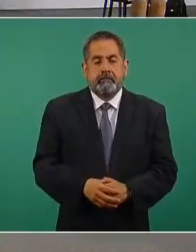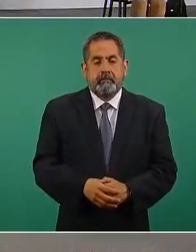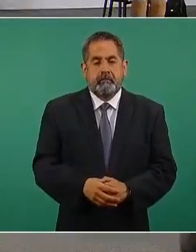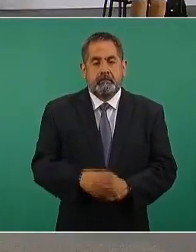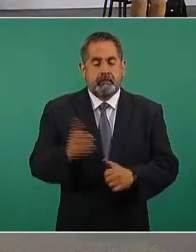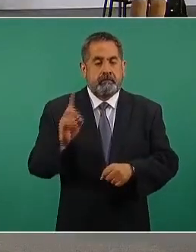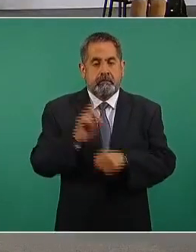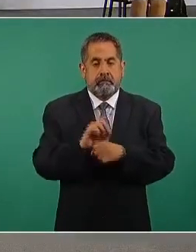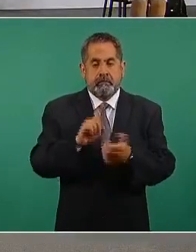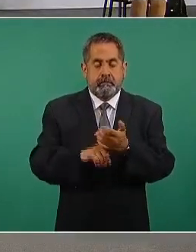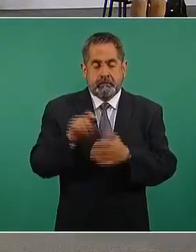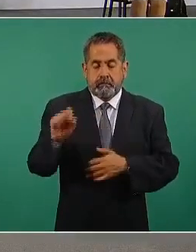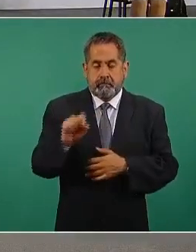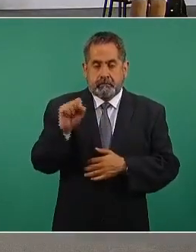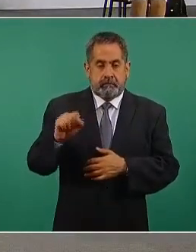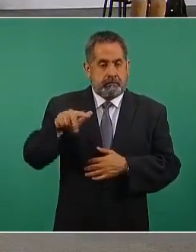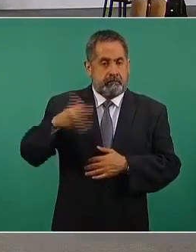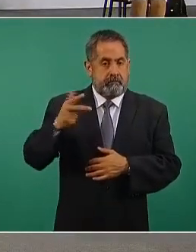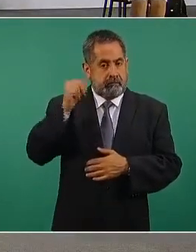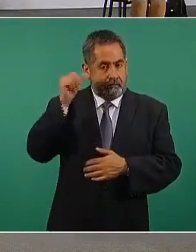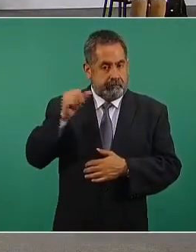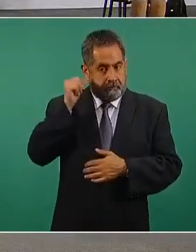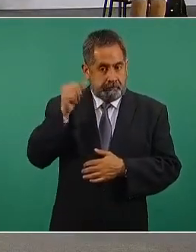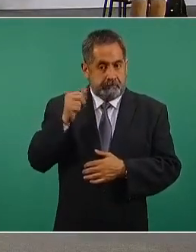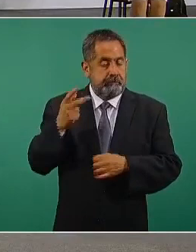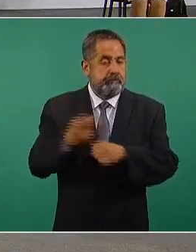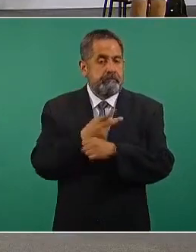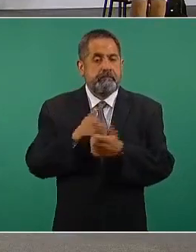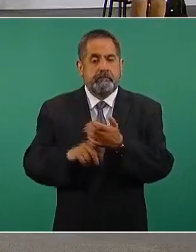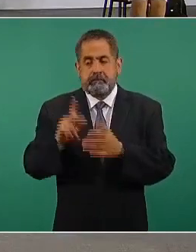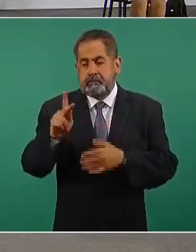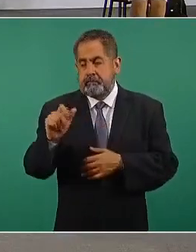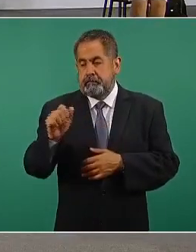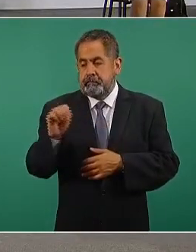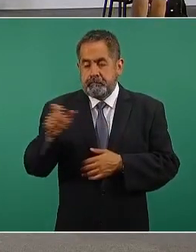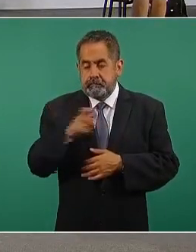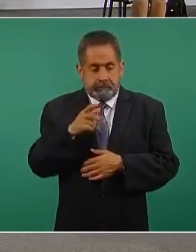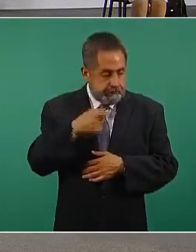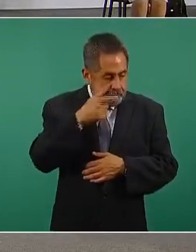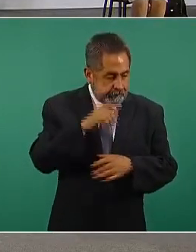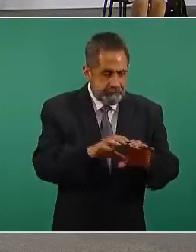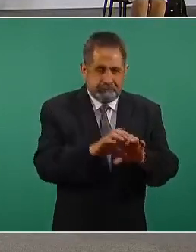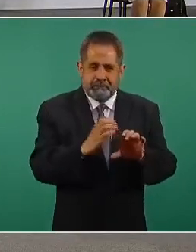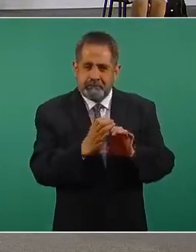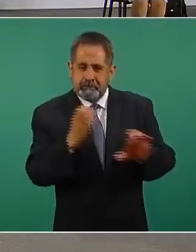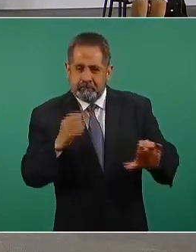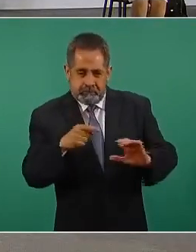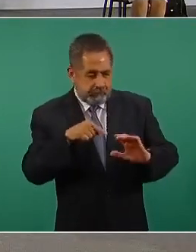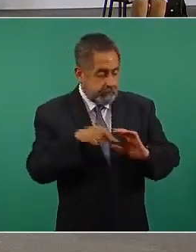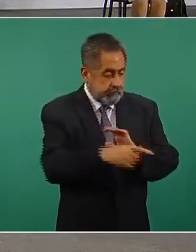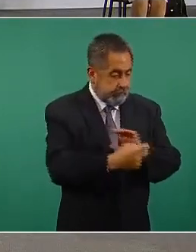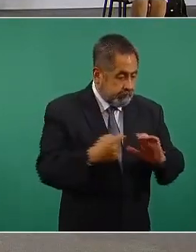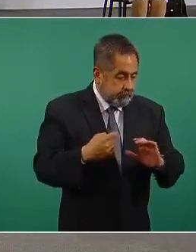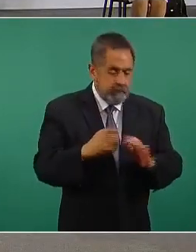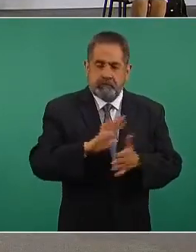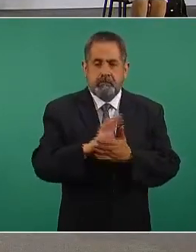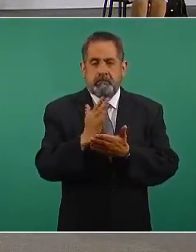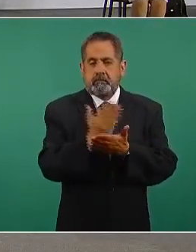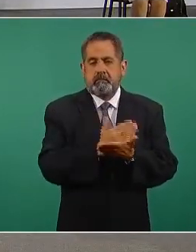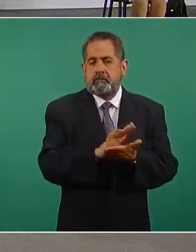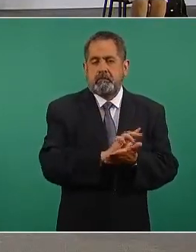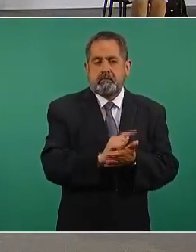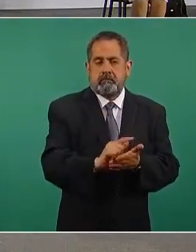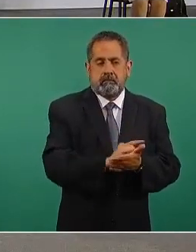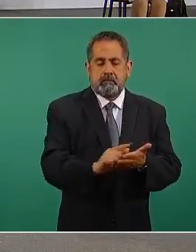Para el día sábado 13 de abril, Pemex confirma que el ducto no contiene más hidrocarburo en